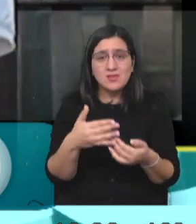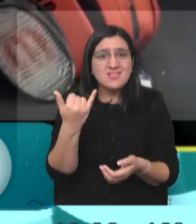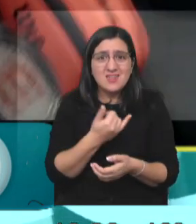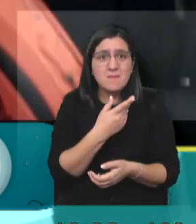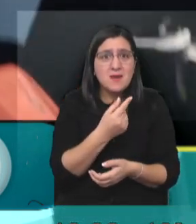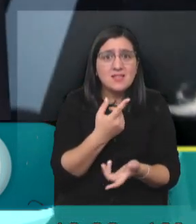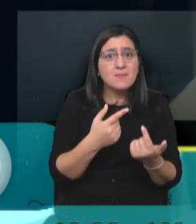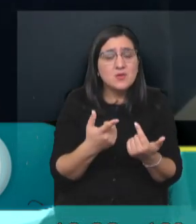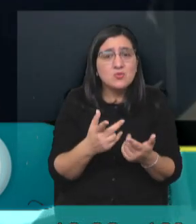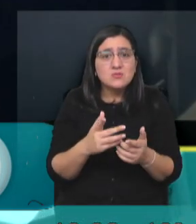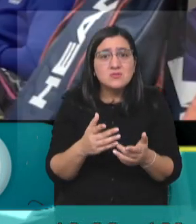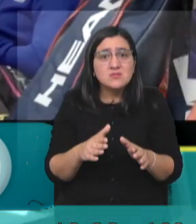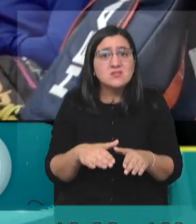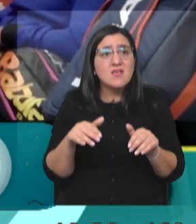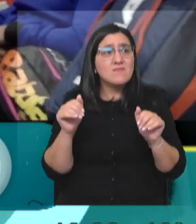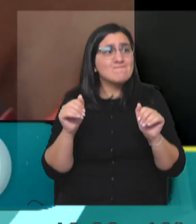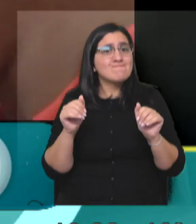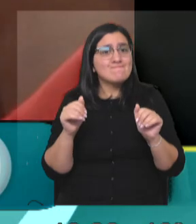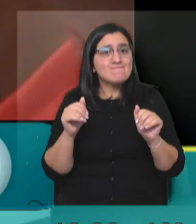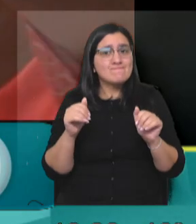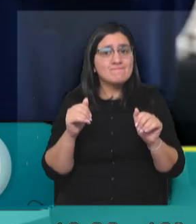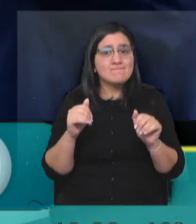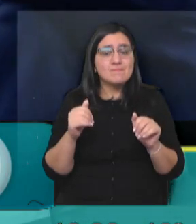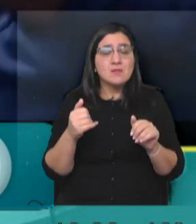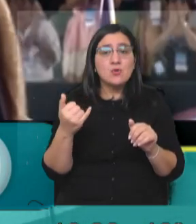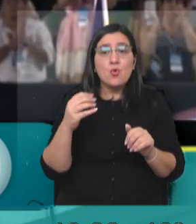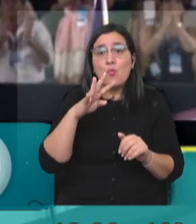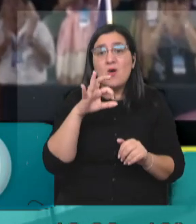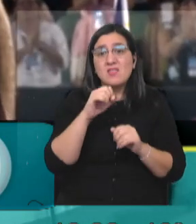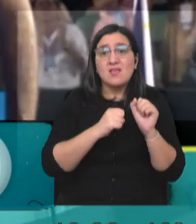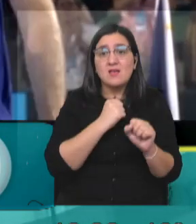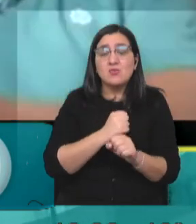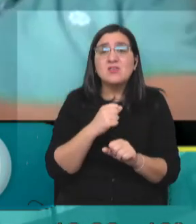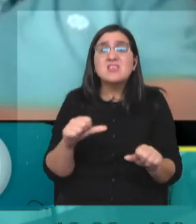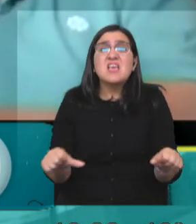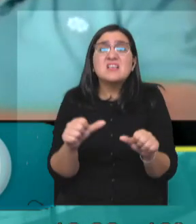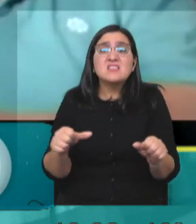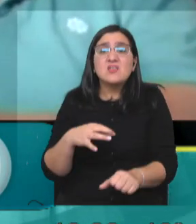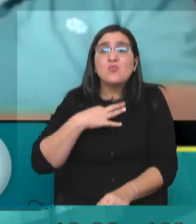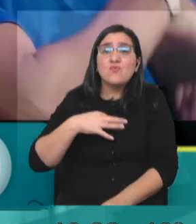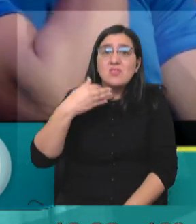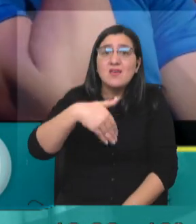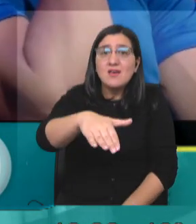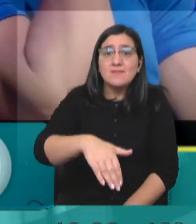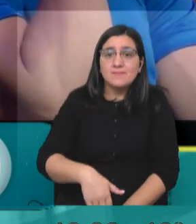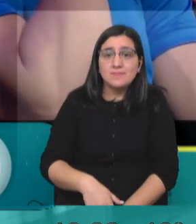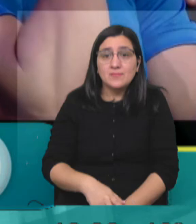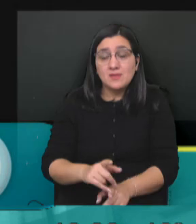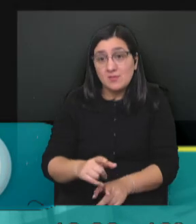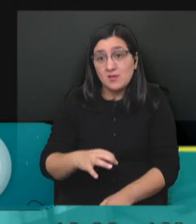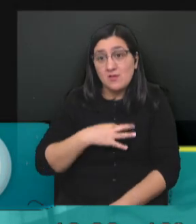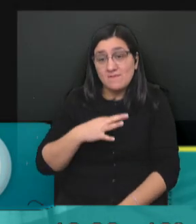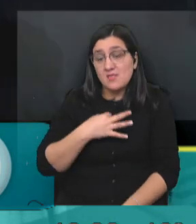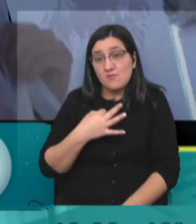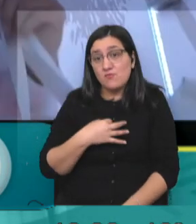te agarra el retiro, entre comillas, cuando tenés 40 y pocos años, ¿qué haces el resto de tu vida? No, no, y cuando aparte tu vida fue en un nivel